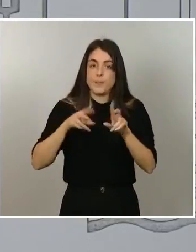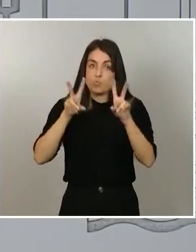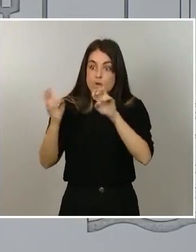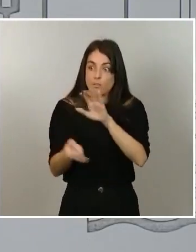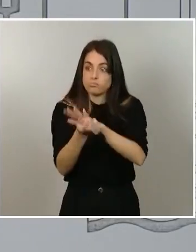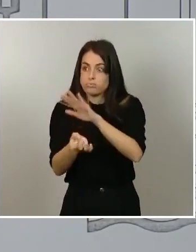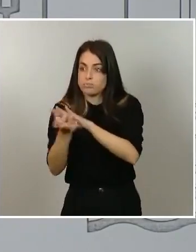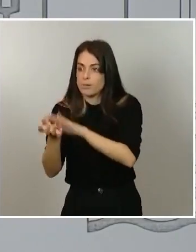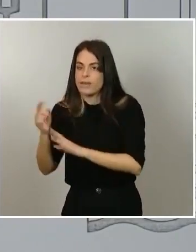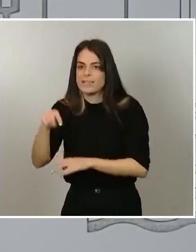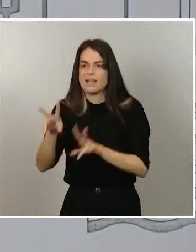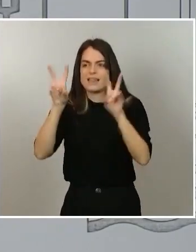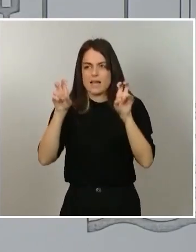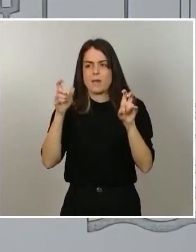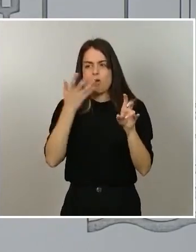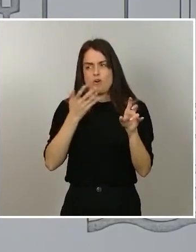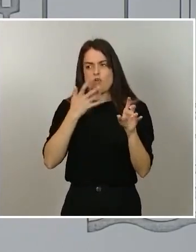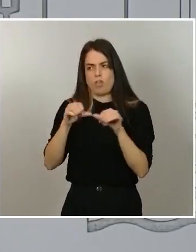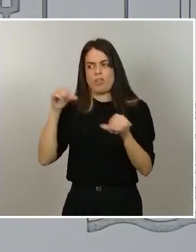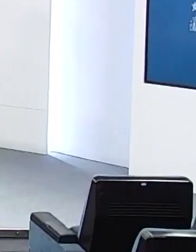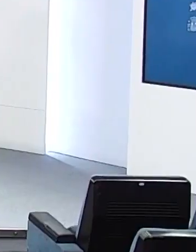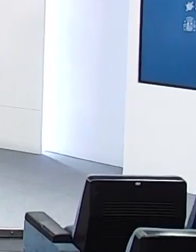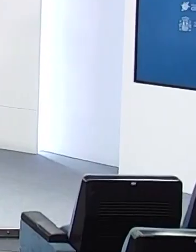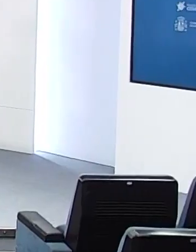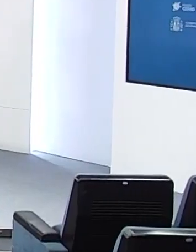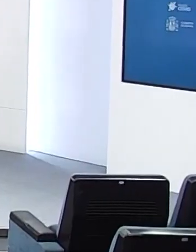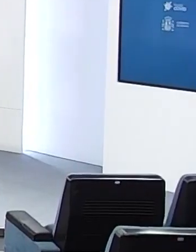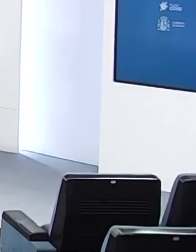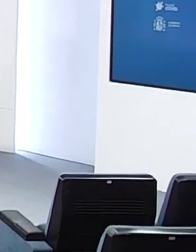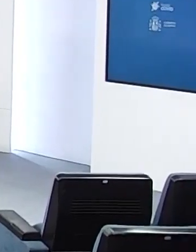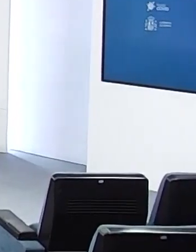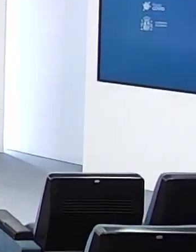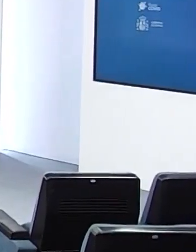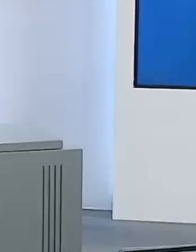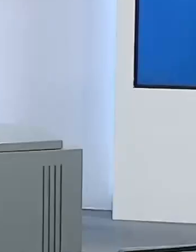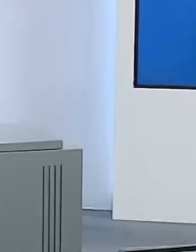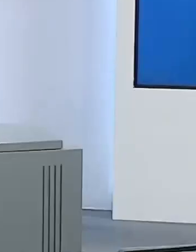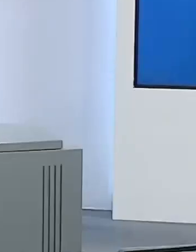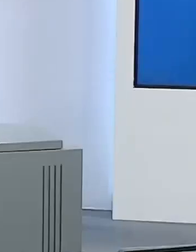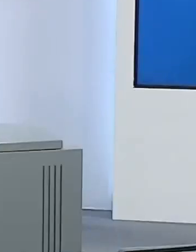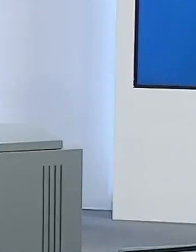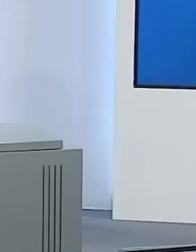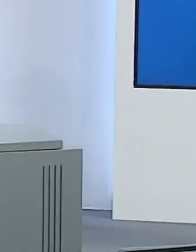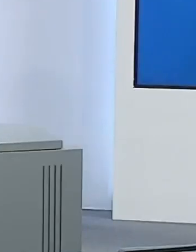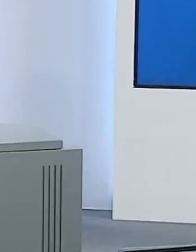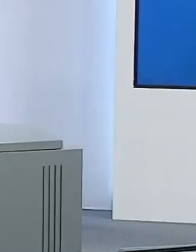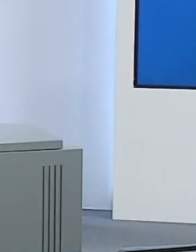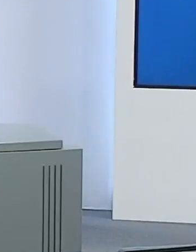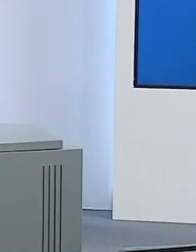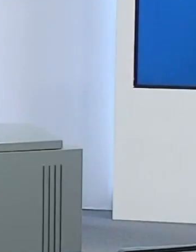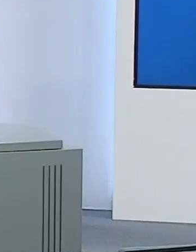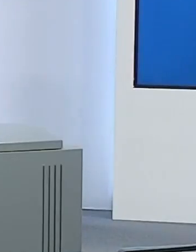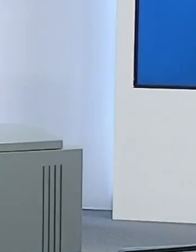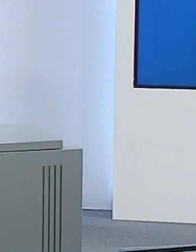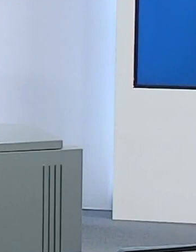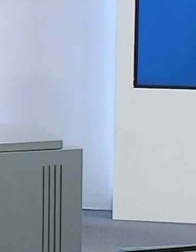cuestiones para que jamás se vuelvan a repetir. Finalmente, han vuelto a condenar las manifestaciones violentas durante las movilizaciones en